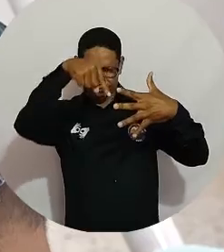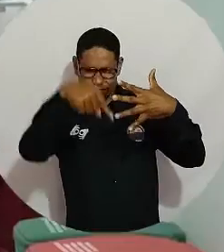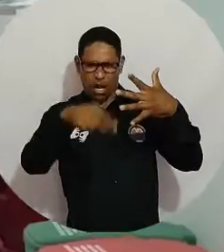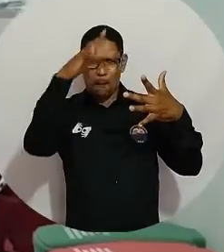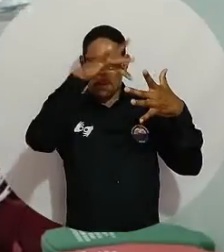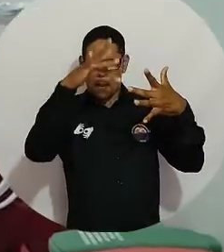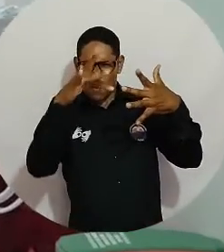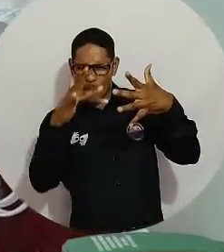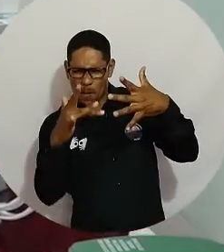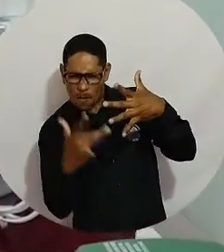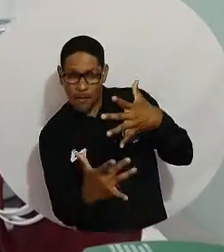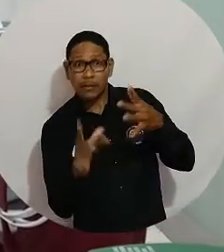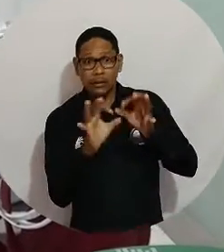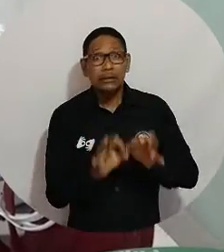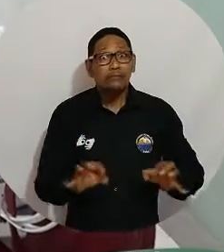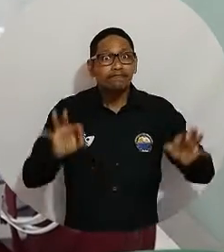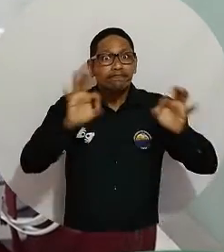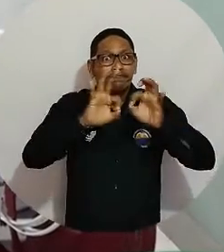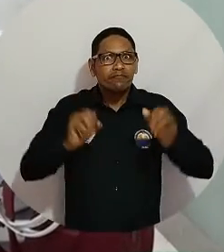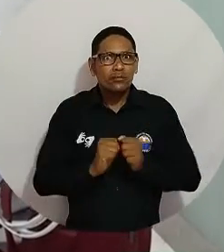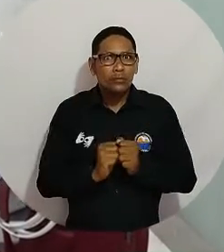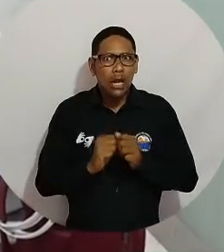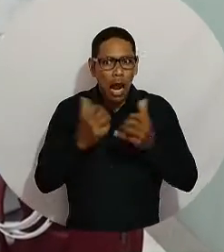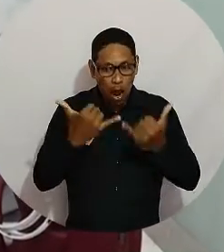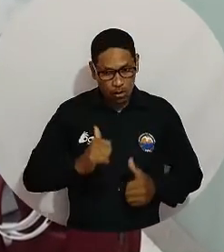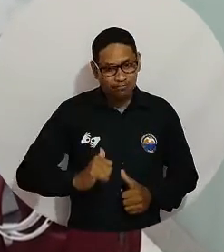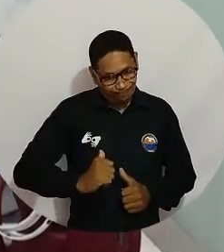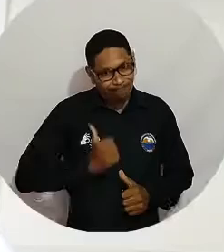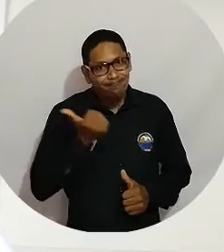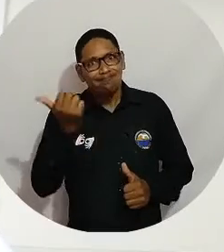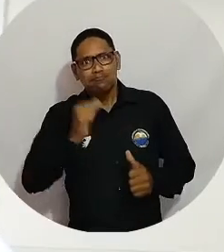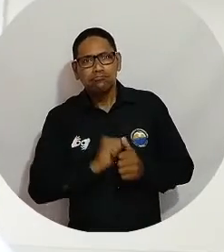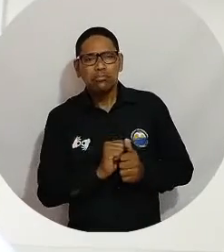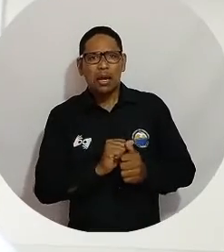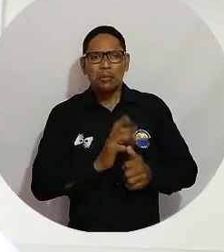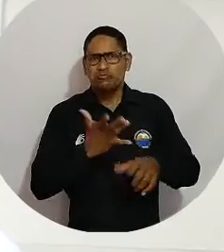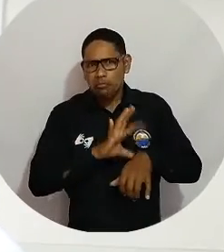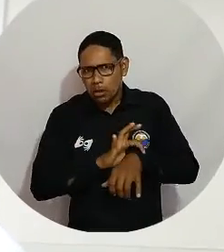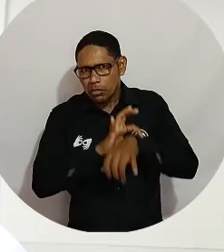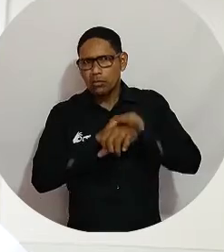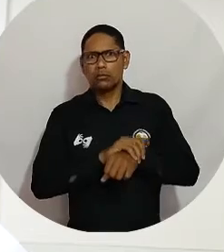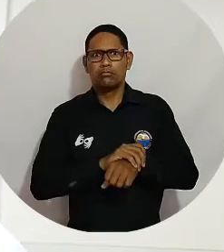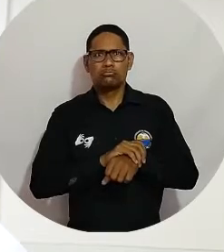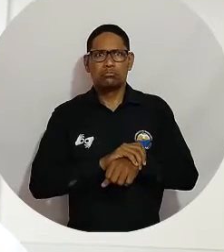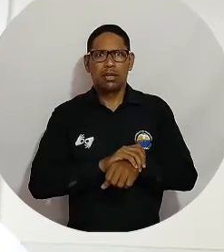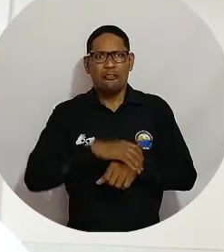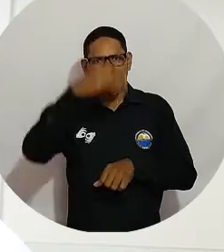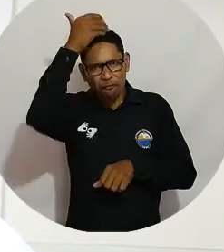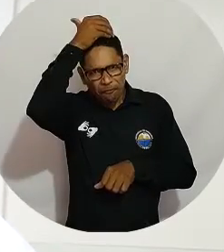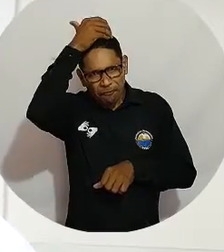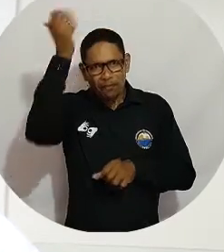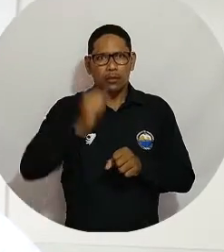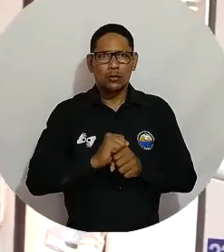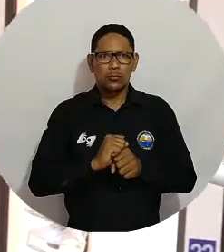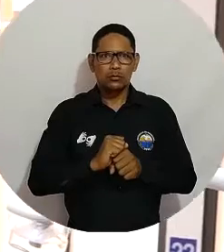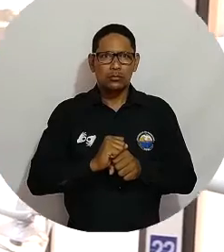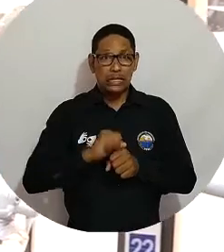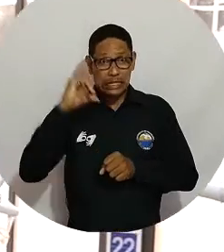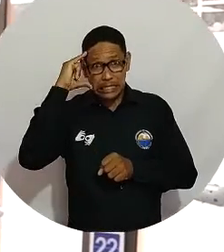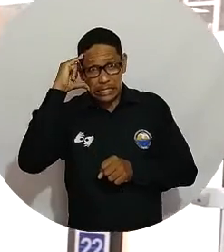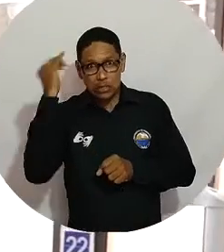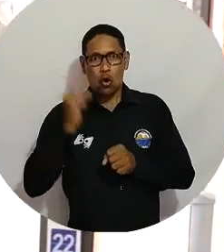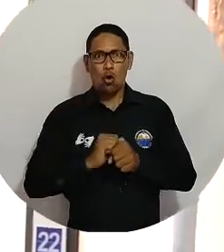transversal. Entonces, que la oportunidad de abranger médicos, enfermeros, psicólogos y